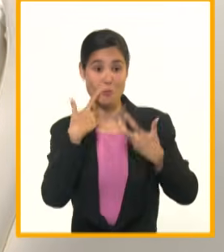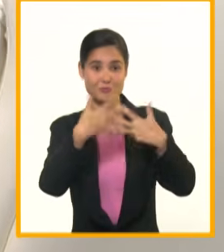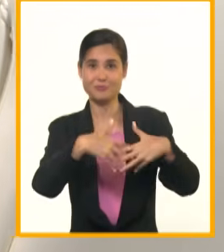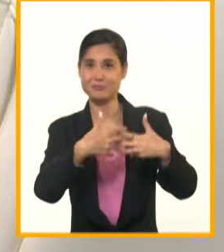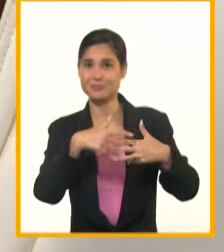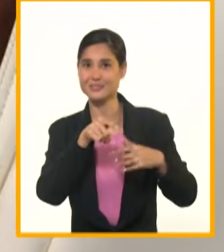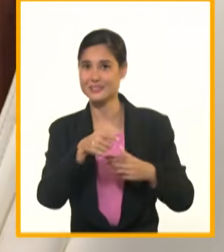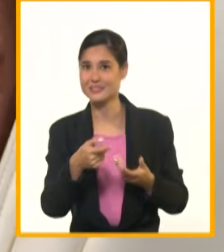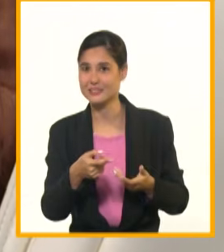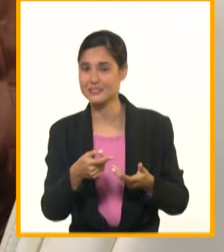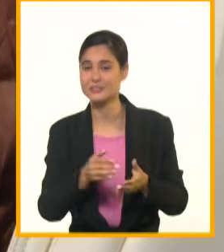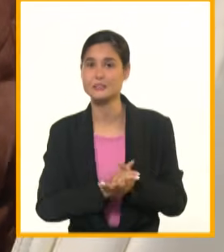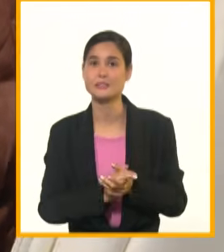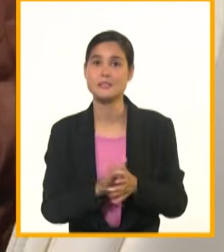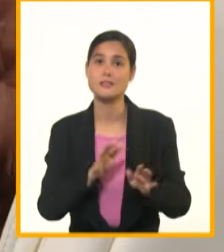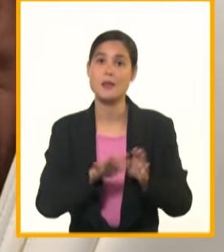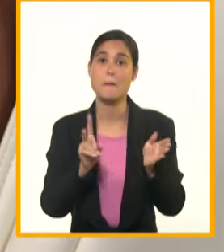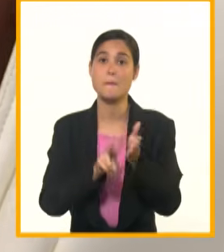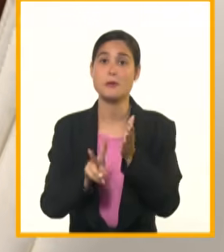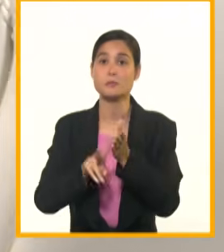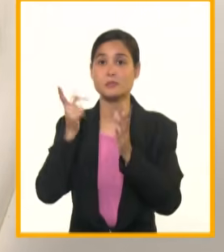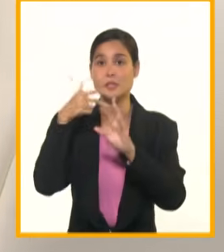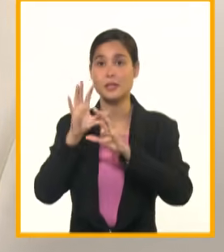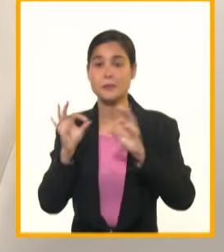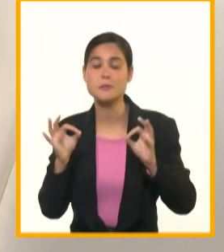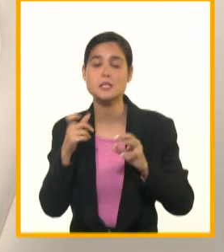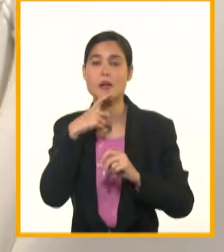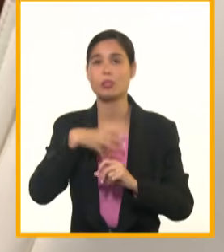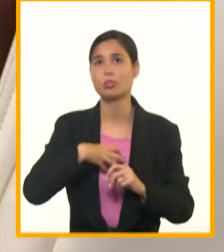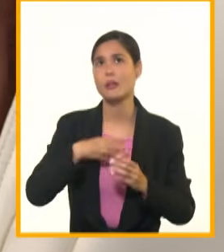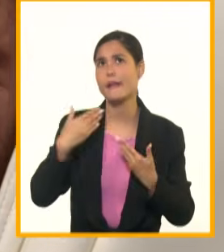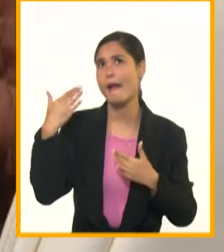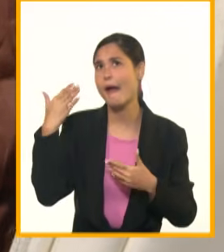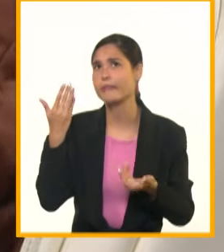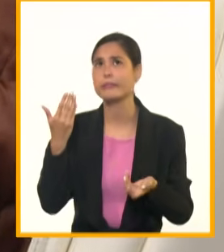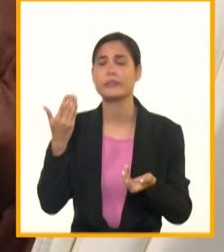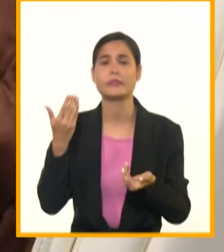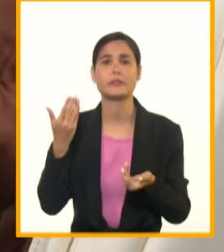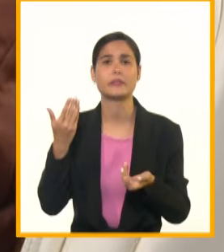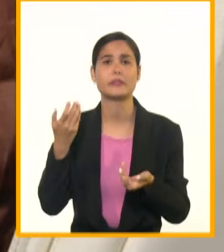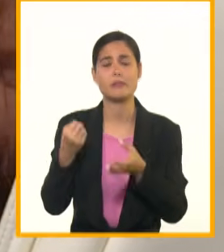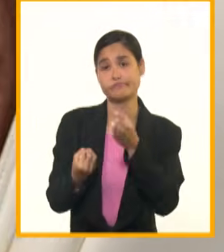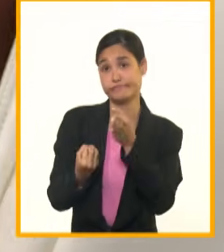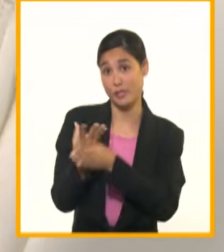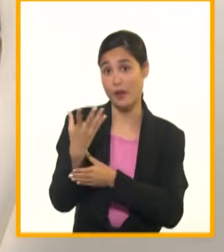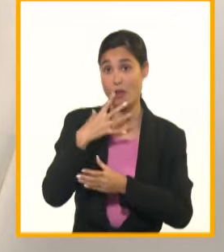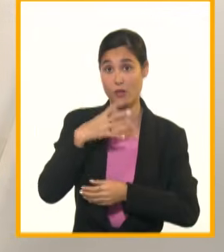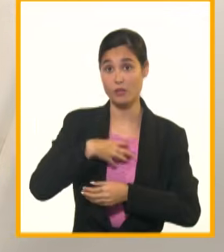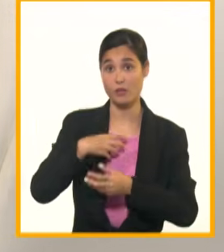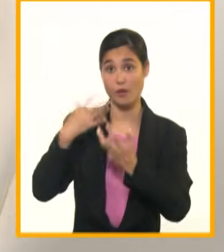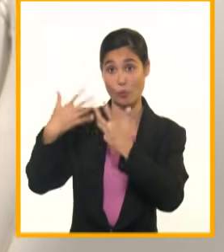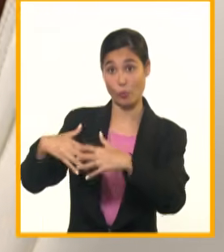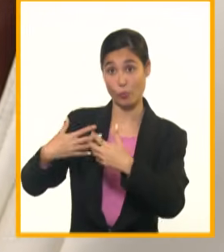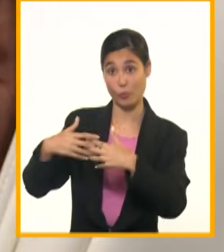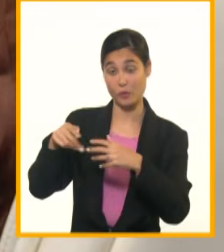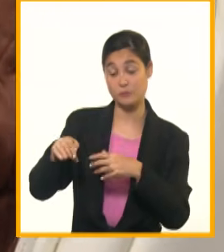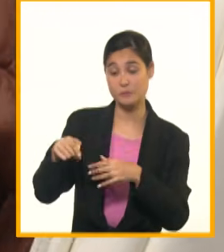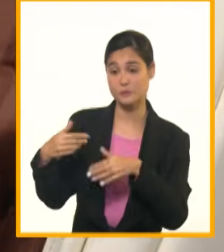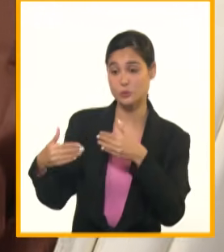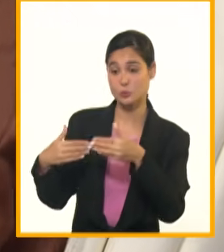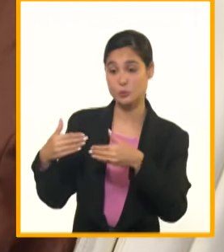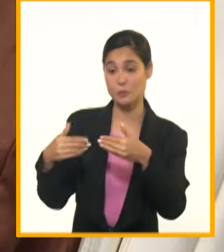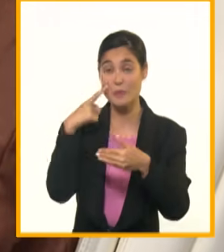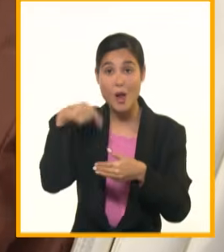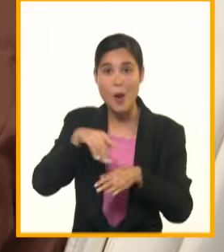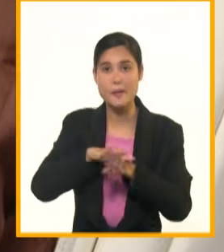que tenía algún plantel industrial cuando se crea, pero que sin duda vino a cambiar